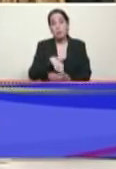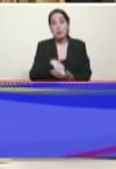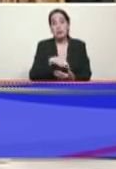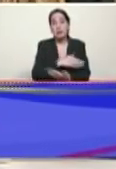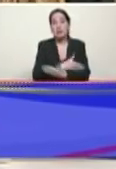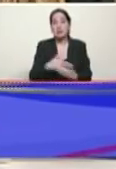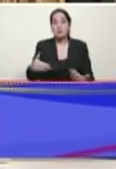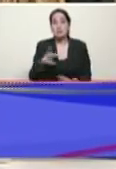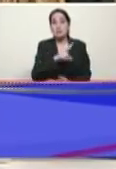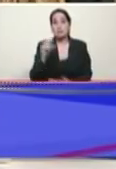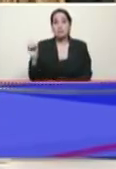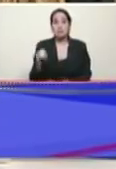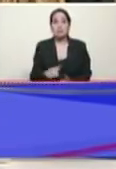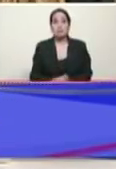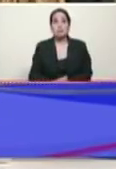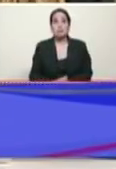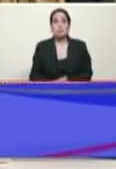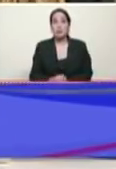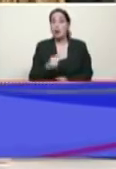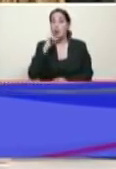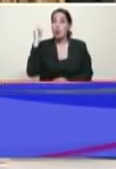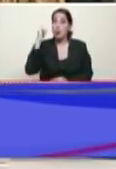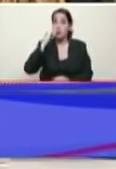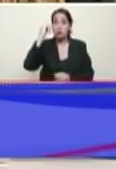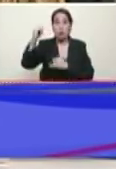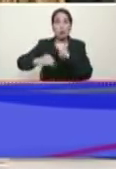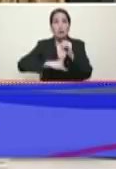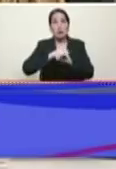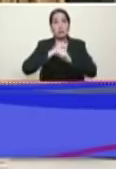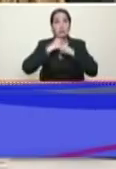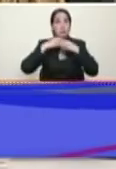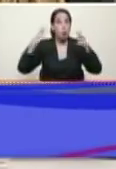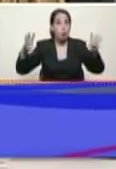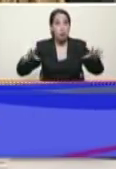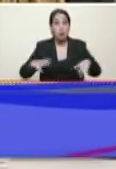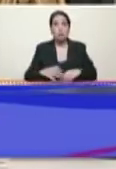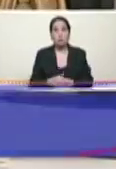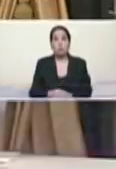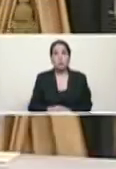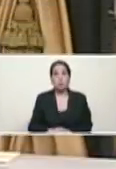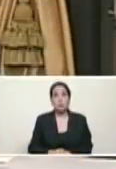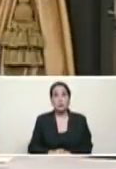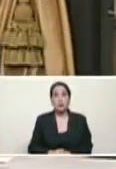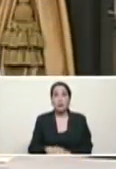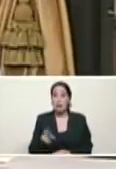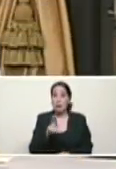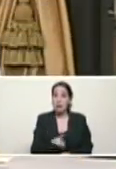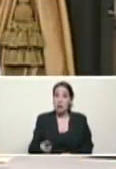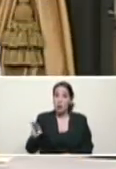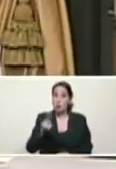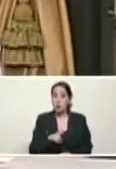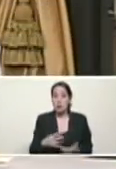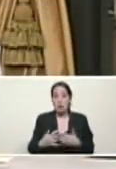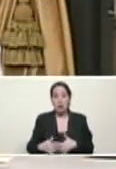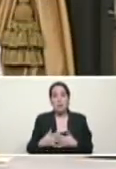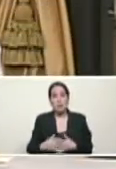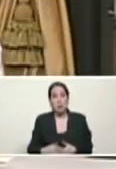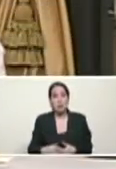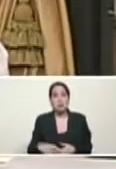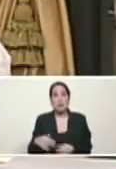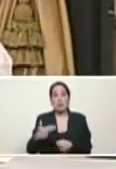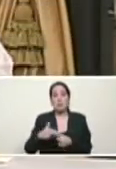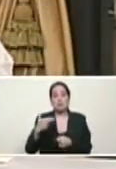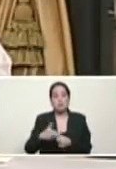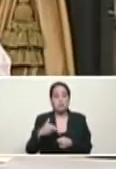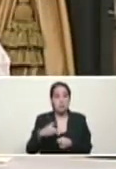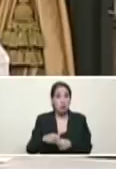dólares. Lo denuncio internacionalmente, públicamente. Están utilizando Citgo para robarse y destruir esa